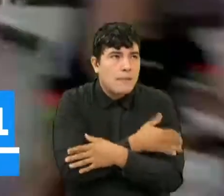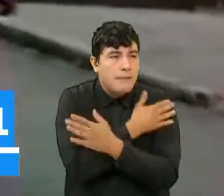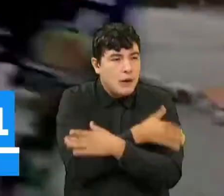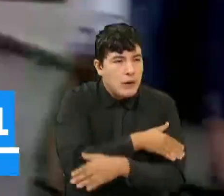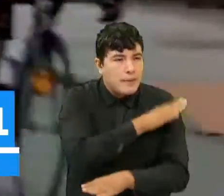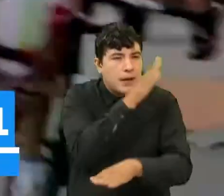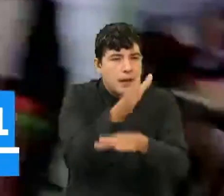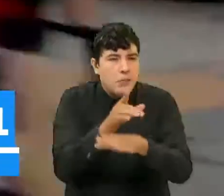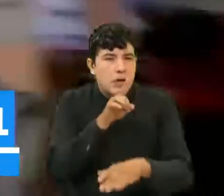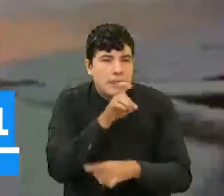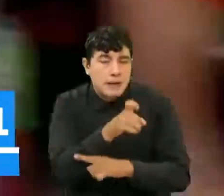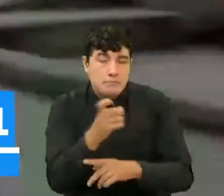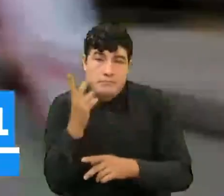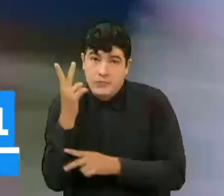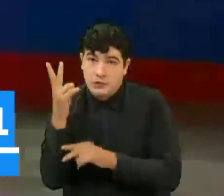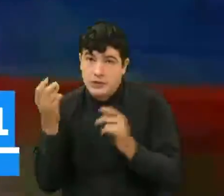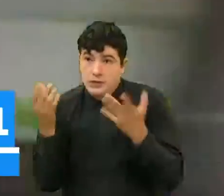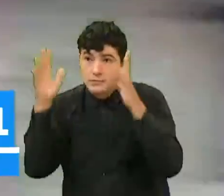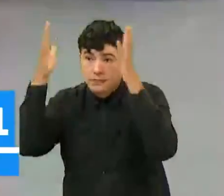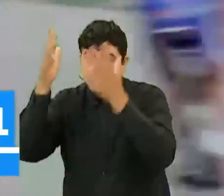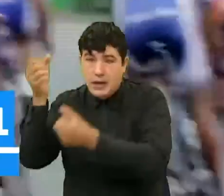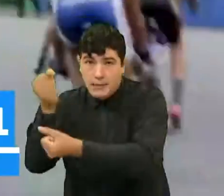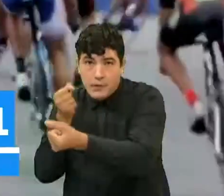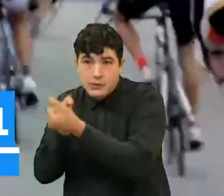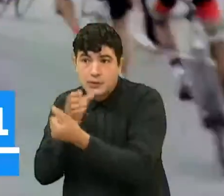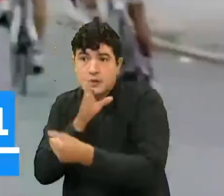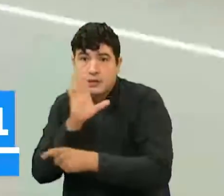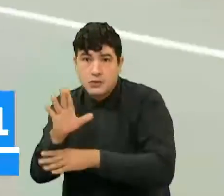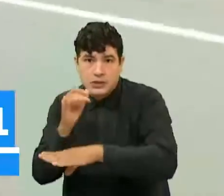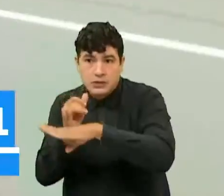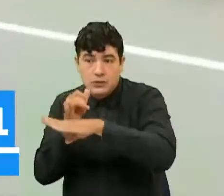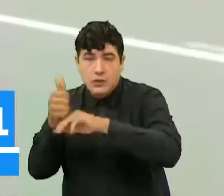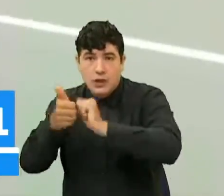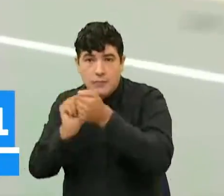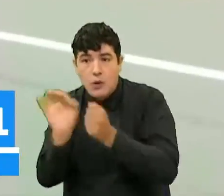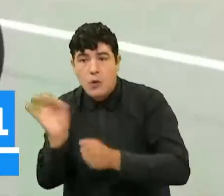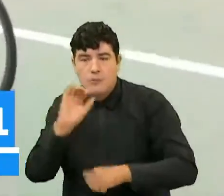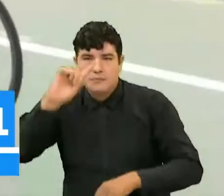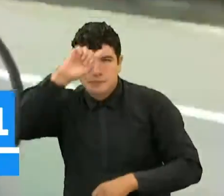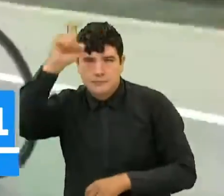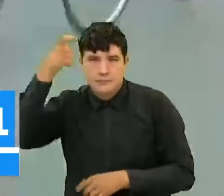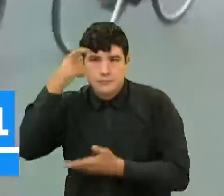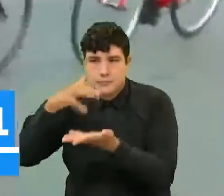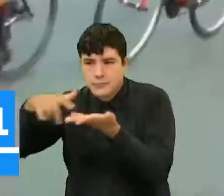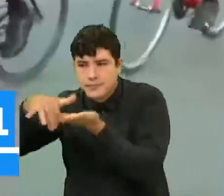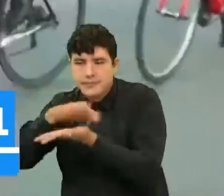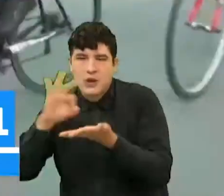dos grandes eventos contarán con el respaldo de los institutos de deportes y las gobernaciones de santander y norte de santander